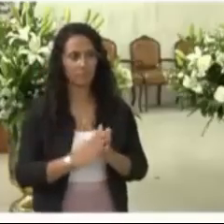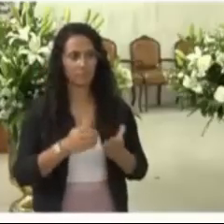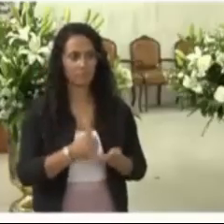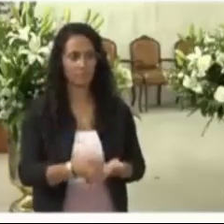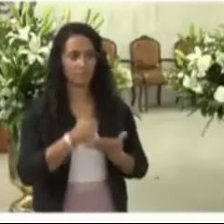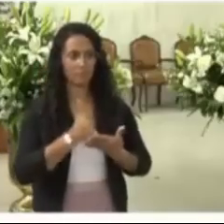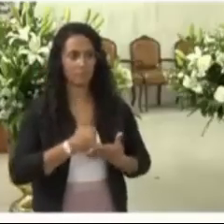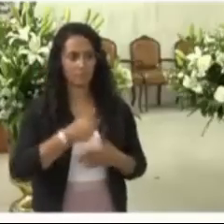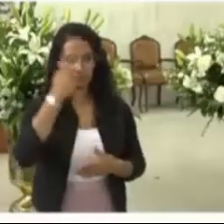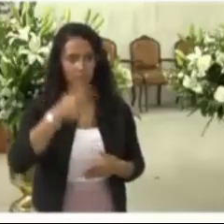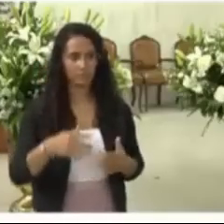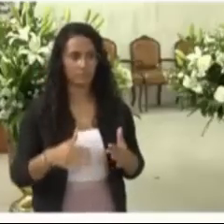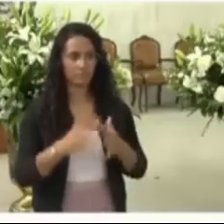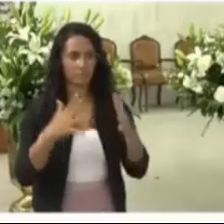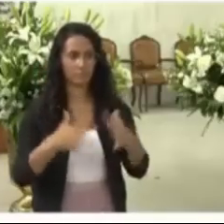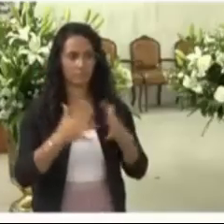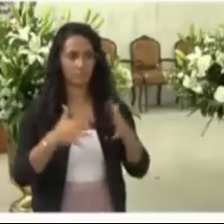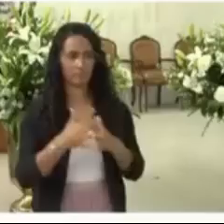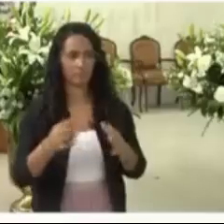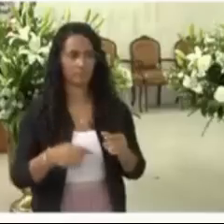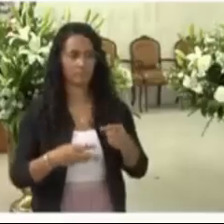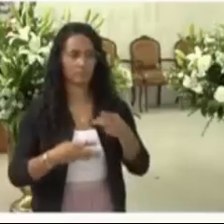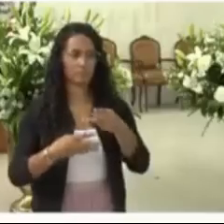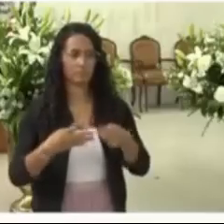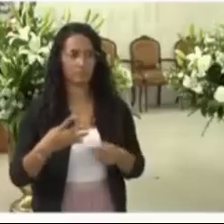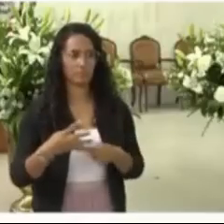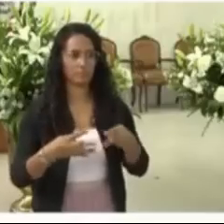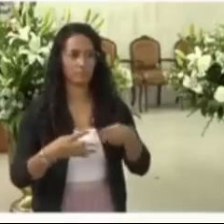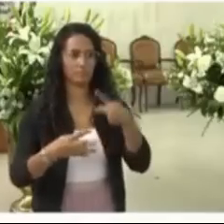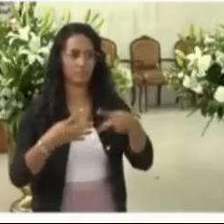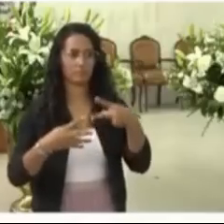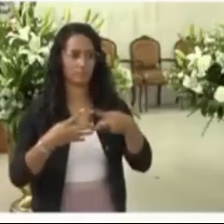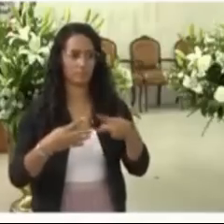el Señor a través de su palabra nos dice qué hacer.